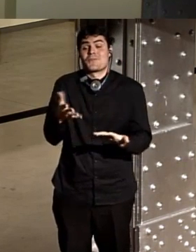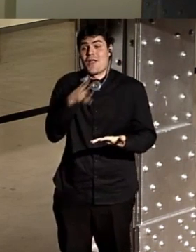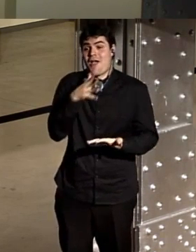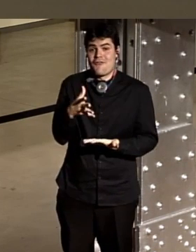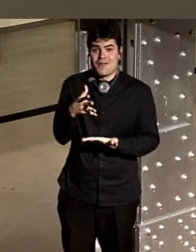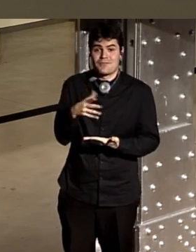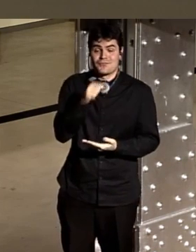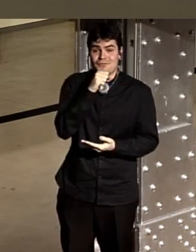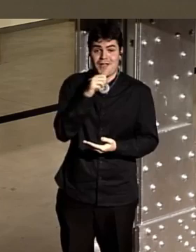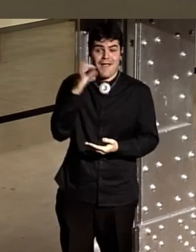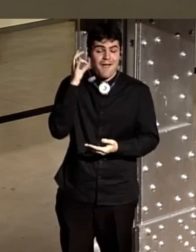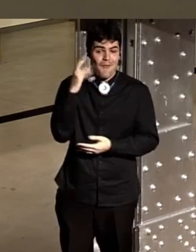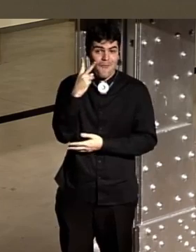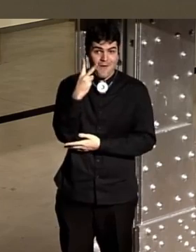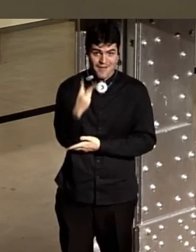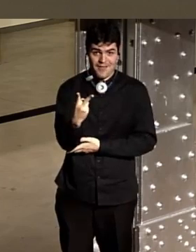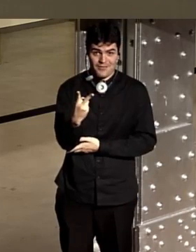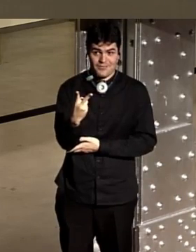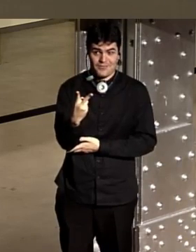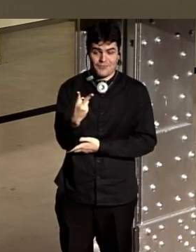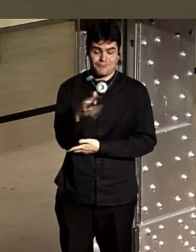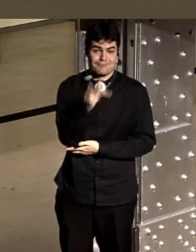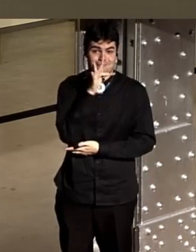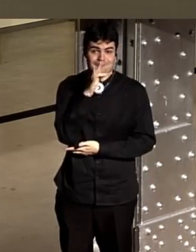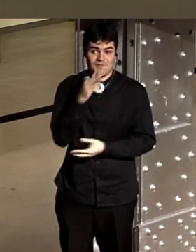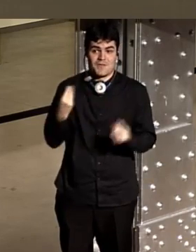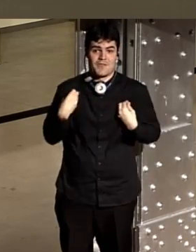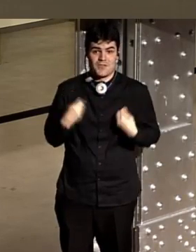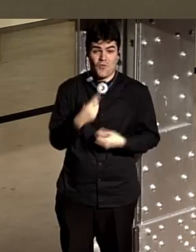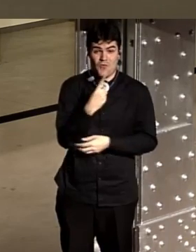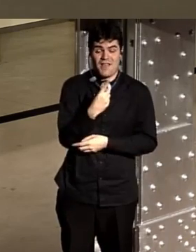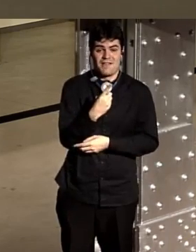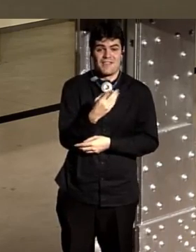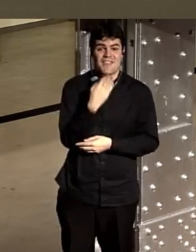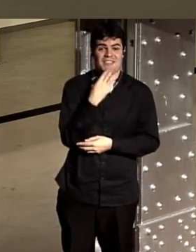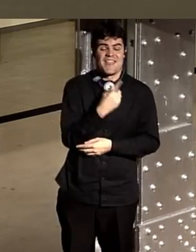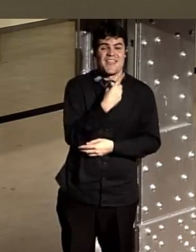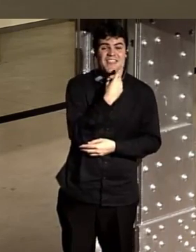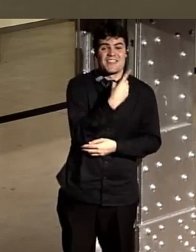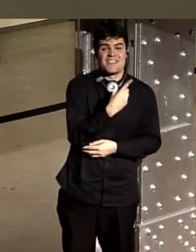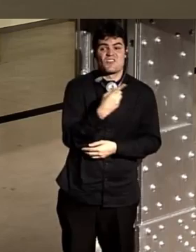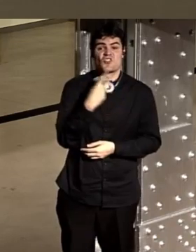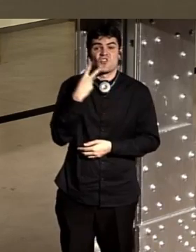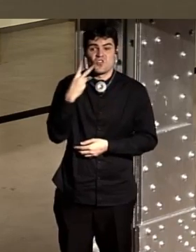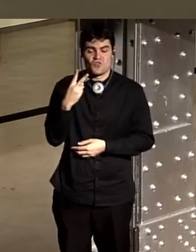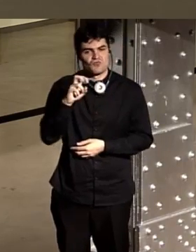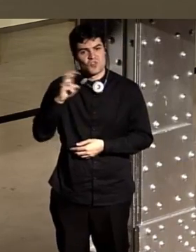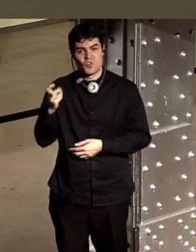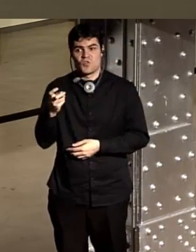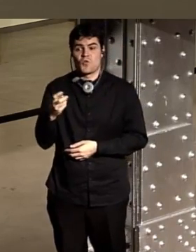que aún están vivos, uno con 102 años y uno con